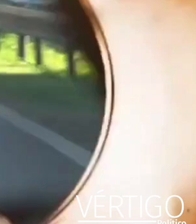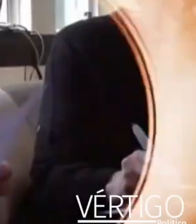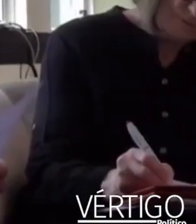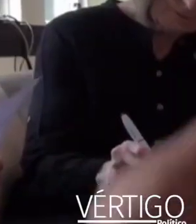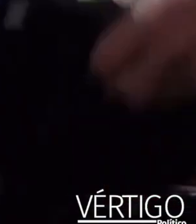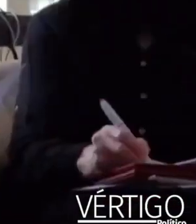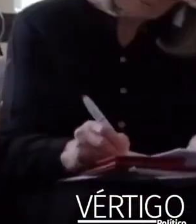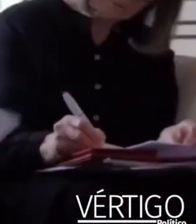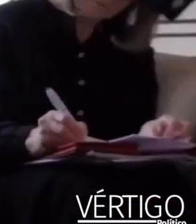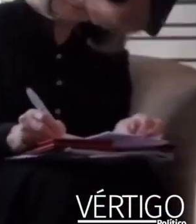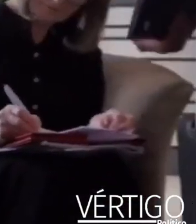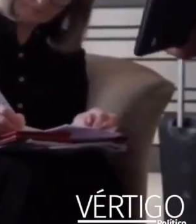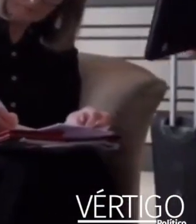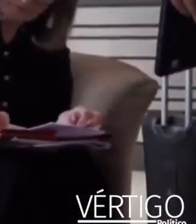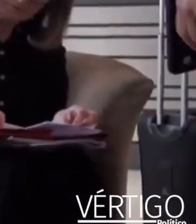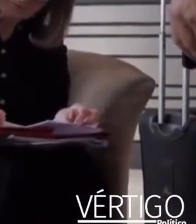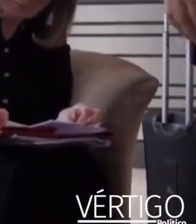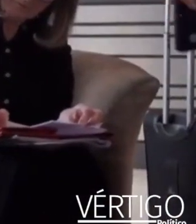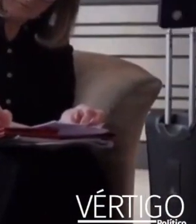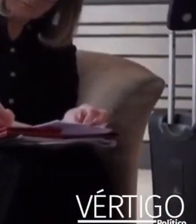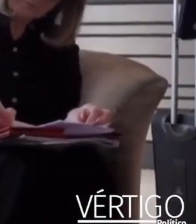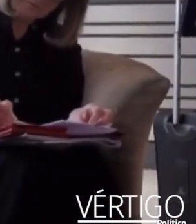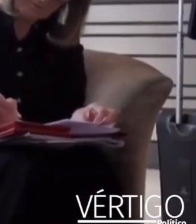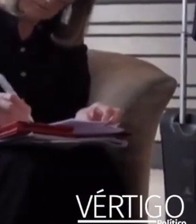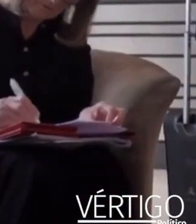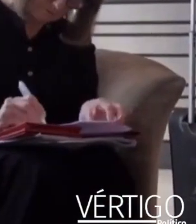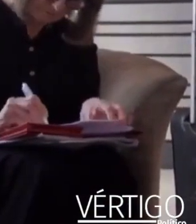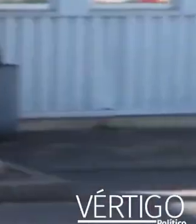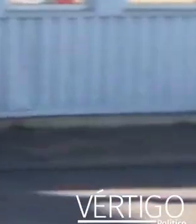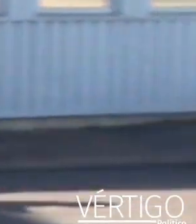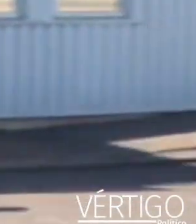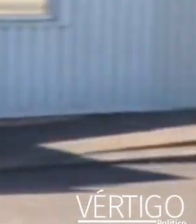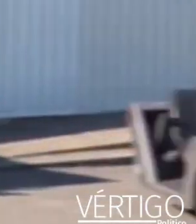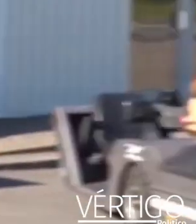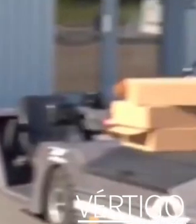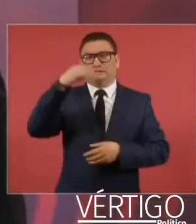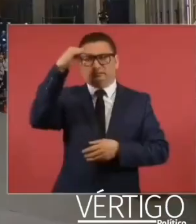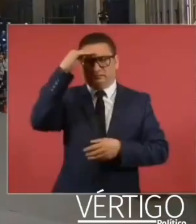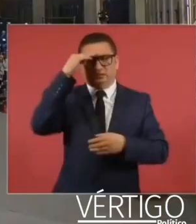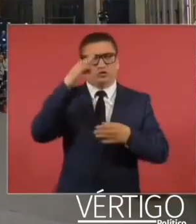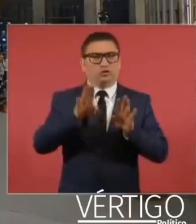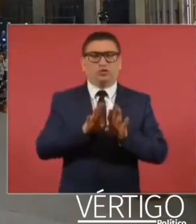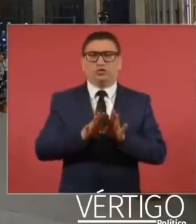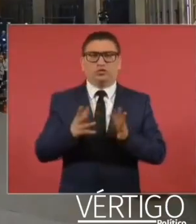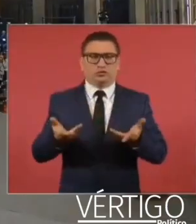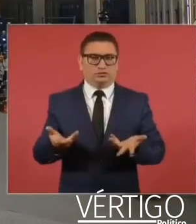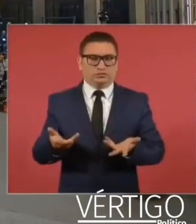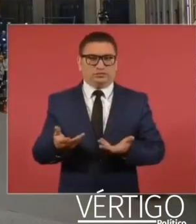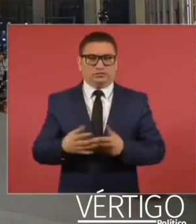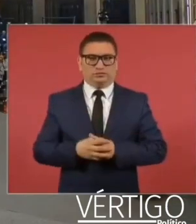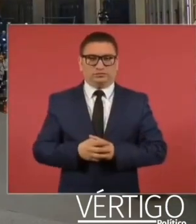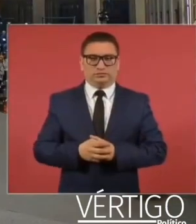tiene precedentes en los más de 100 años de existencia de la ley de espionaje al revelar información veraz y de interés periodístico.